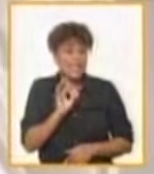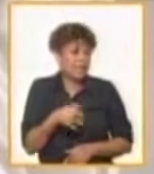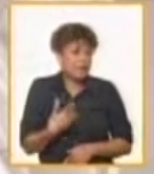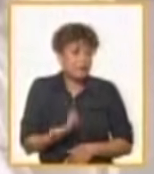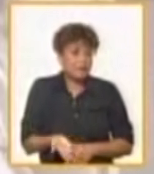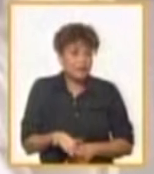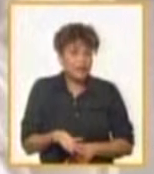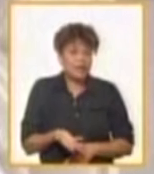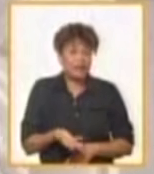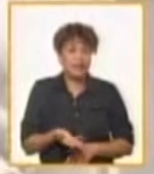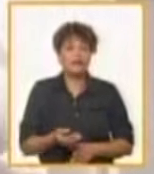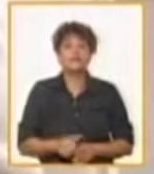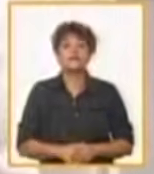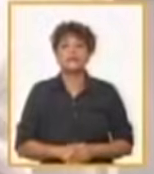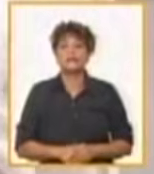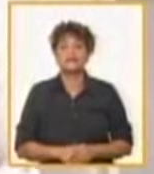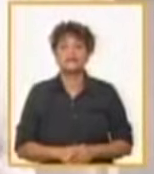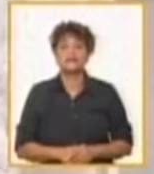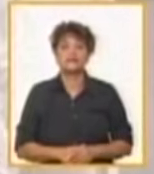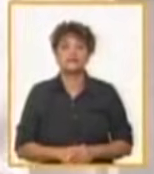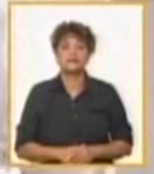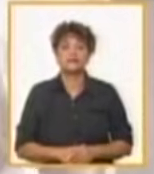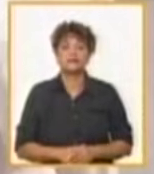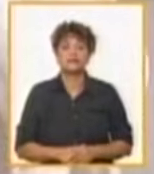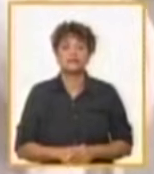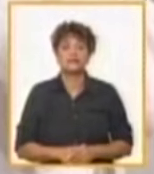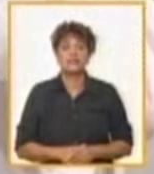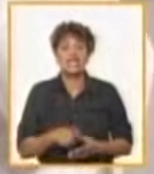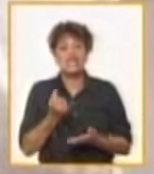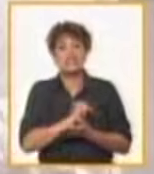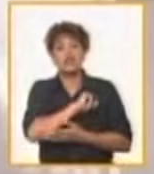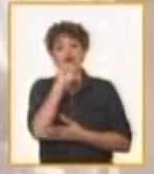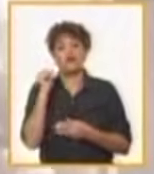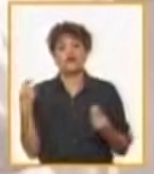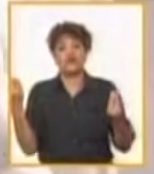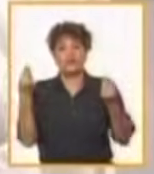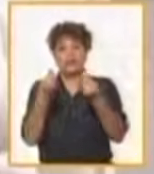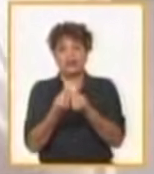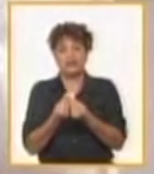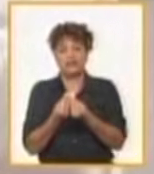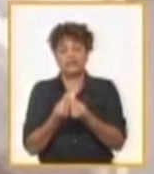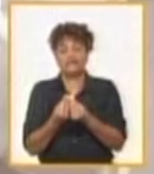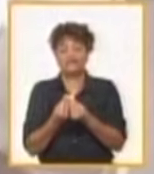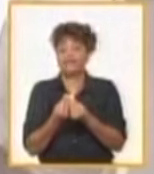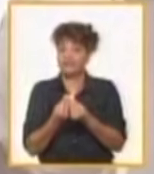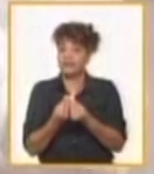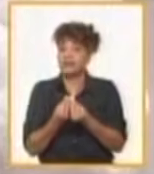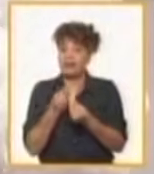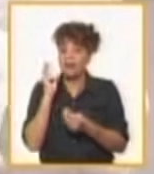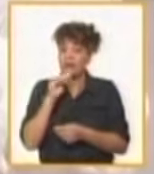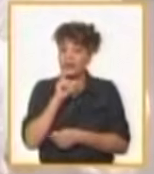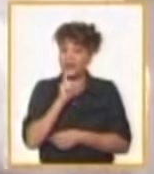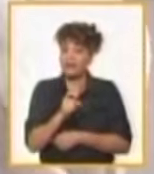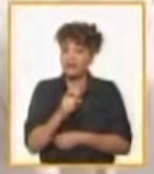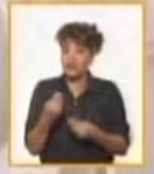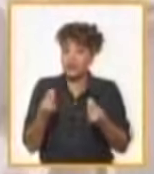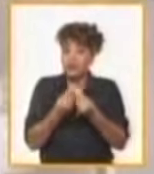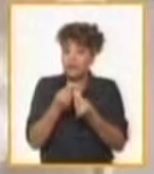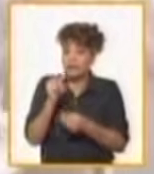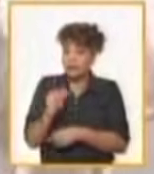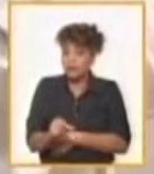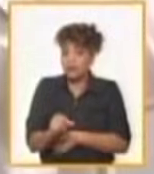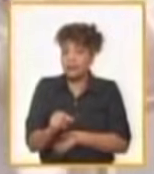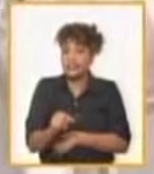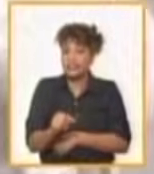es la concepción y el logro de la unidad. Y sabemos cuán difícil es, no ya